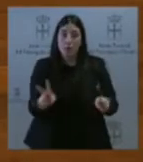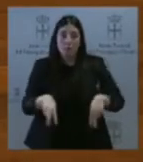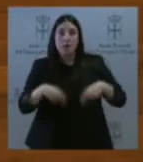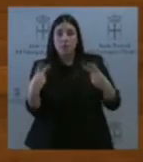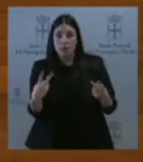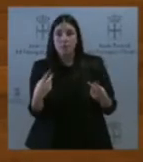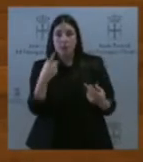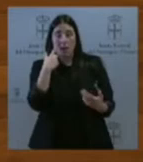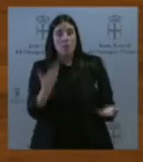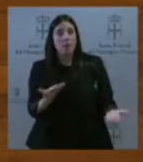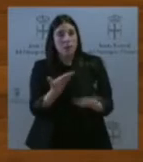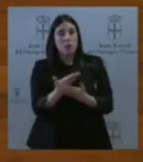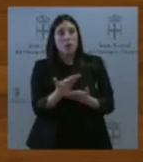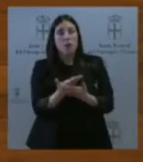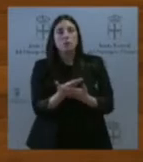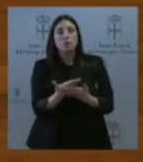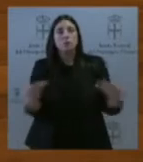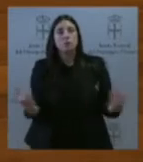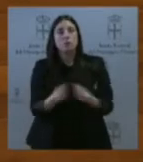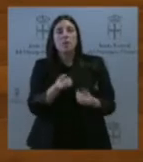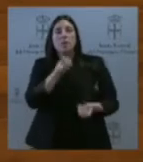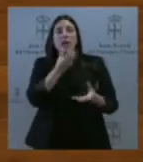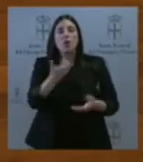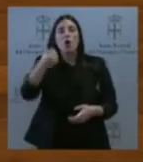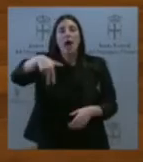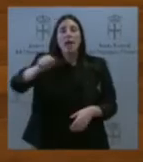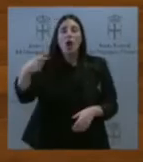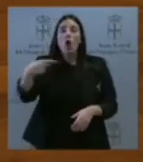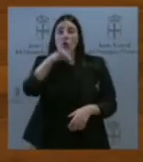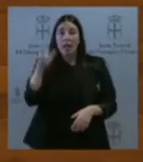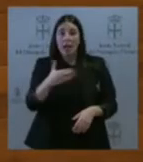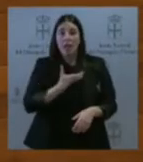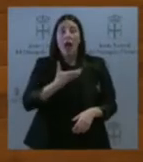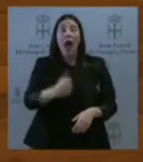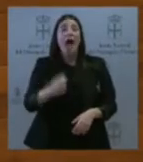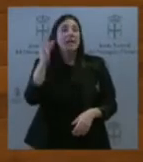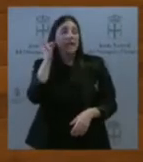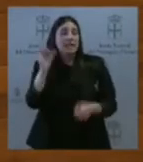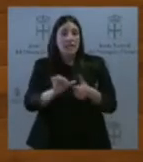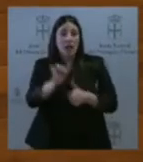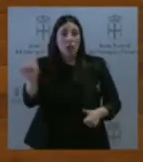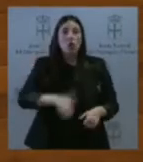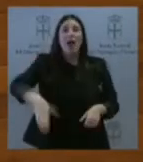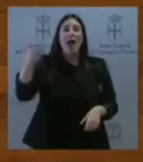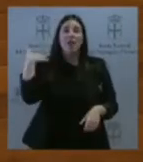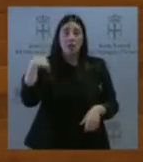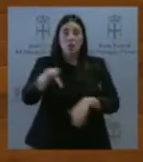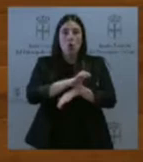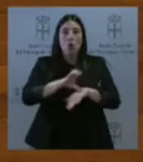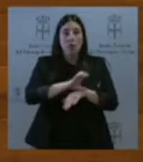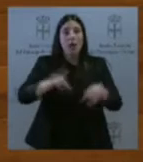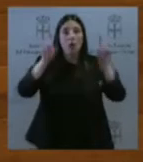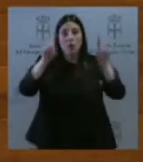declaración de Ana González, actual alcaldesa de Gijón y en su momento consejera de Educación, Cultura y Deporte. Ana González anunció